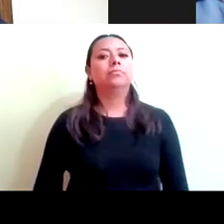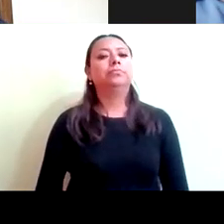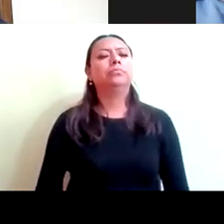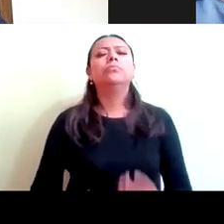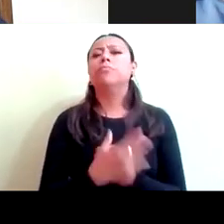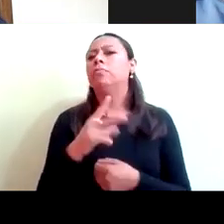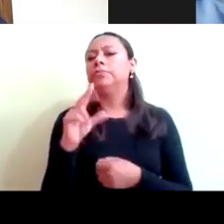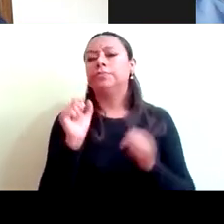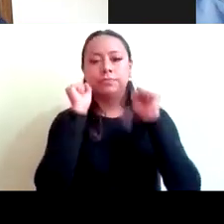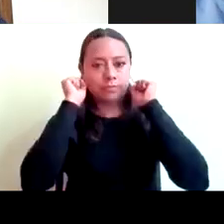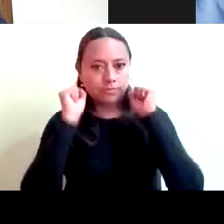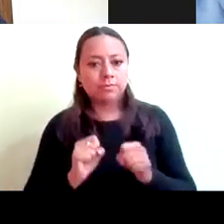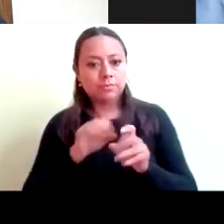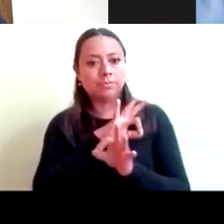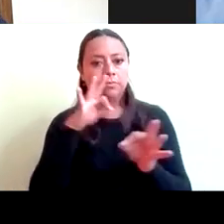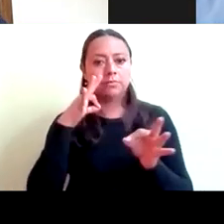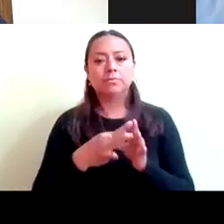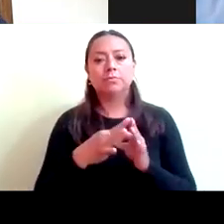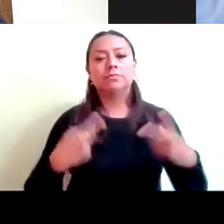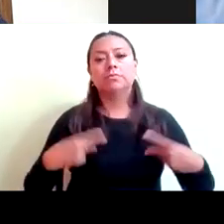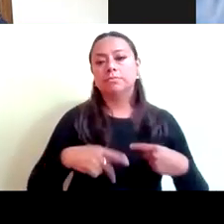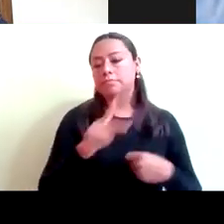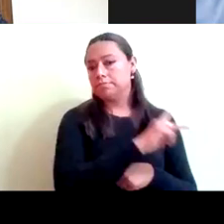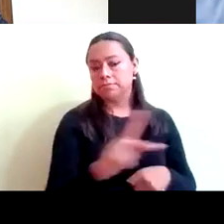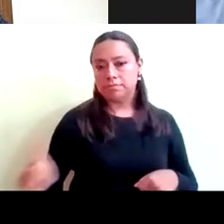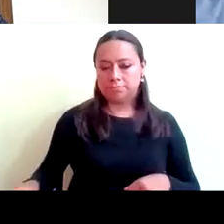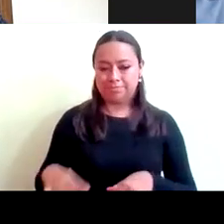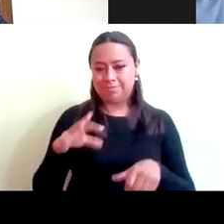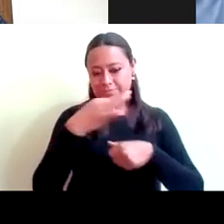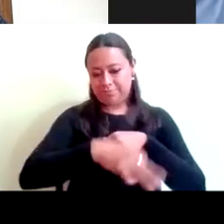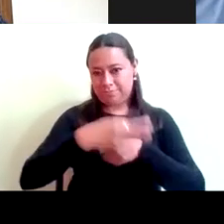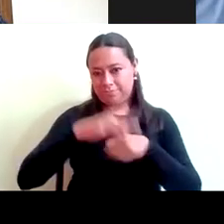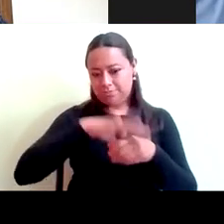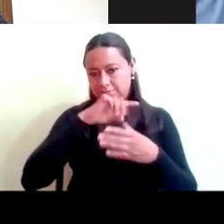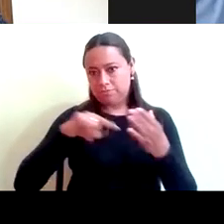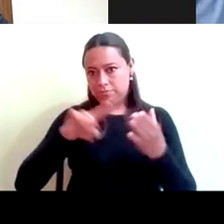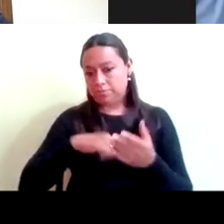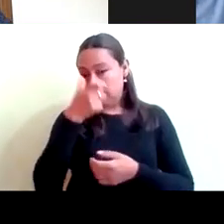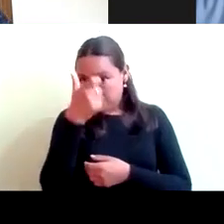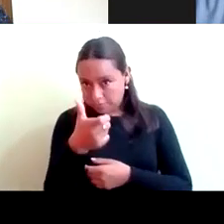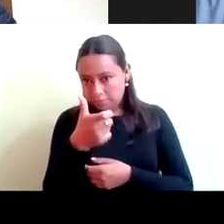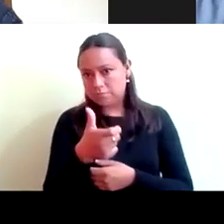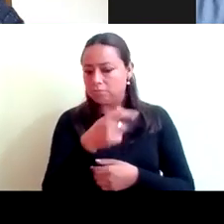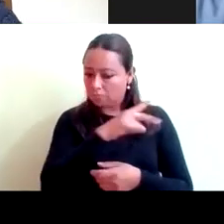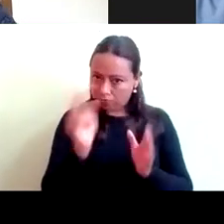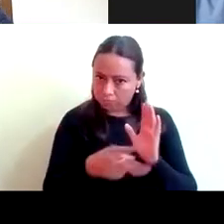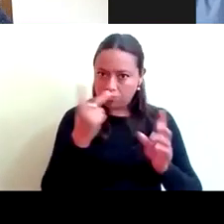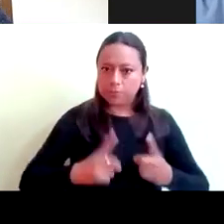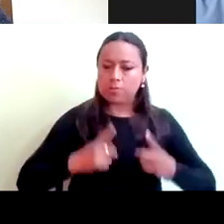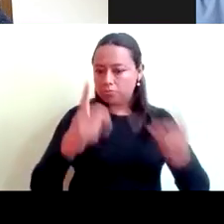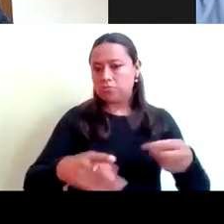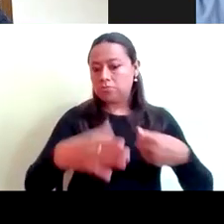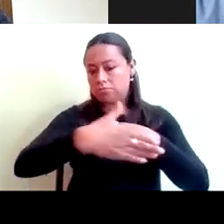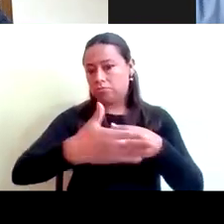garantiza a los ciudadanos en el transitorio que se votó la vez pasada que ese recurso se repondrá con certeza en el próximo ejercicio